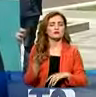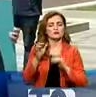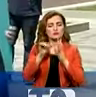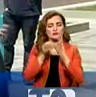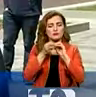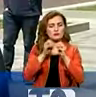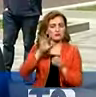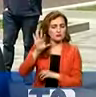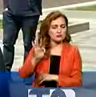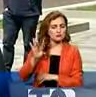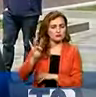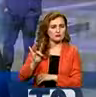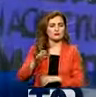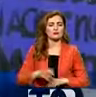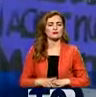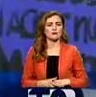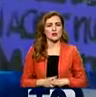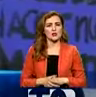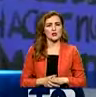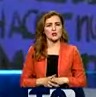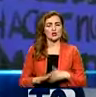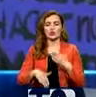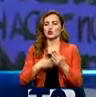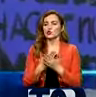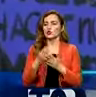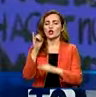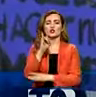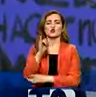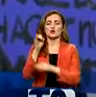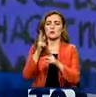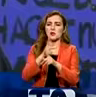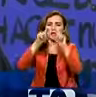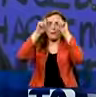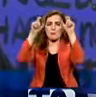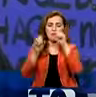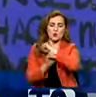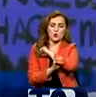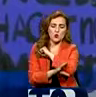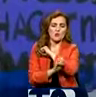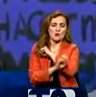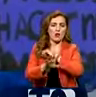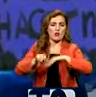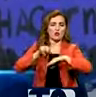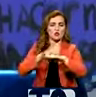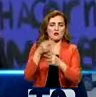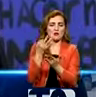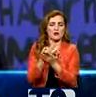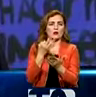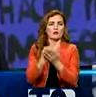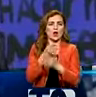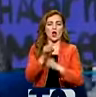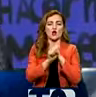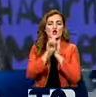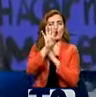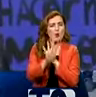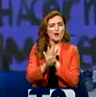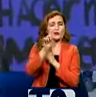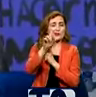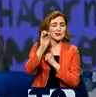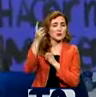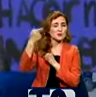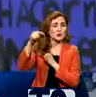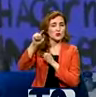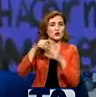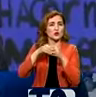que es el veto presidencial. El sector de la producción nacional de publicidad ha facturado en los últimos 4 años 100 millones